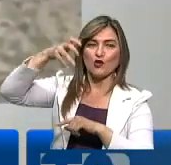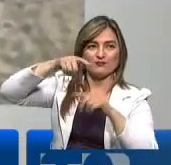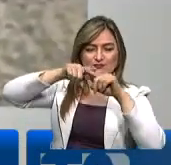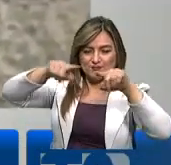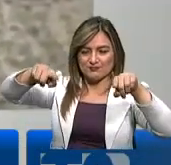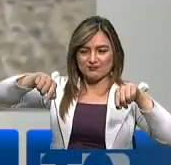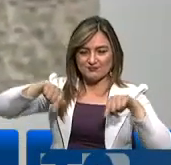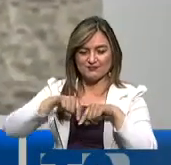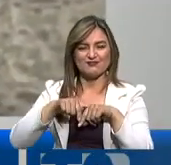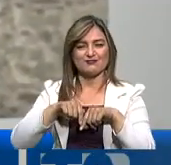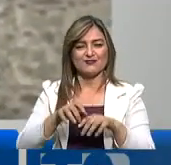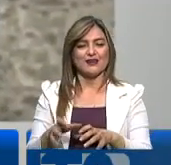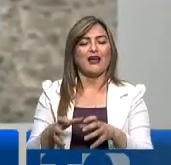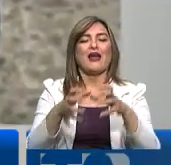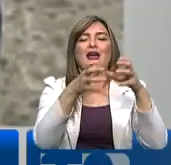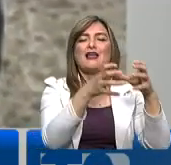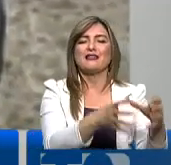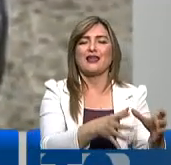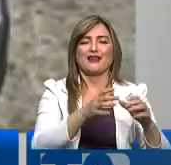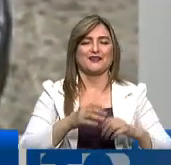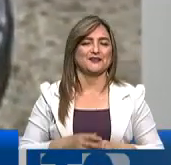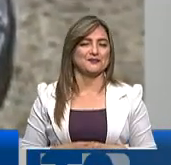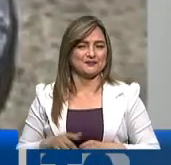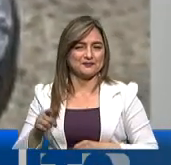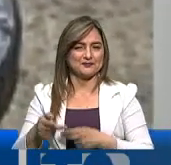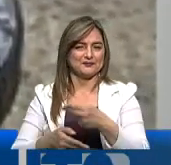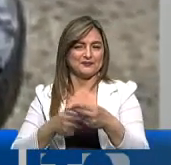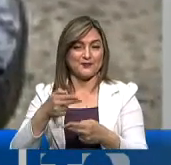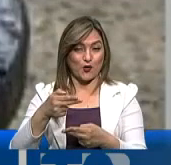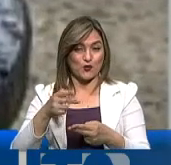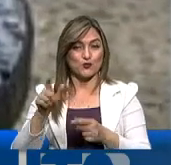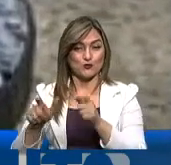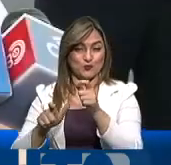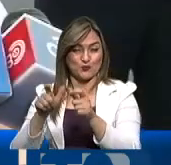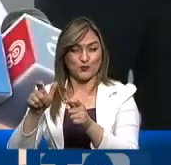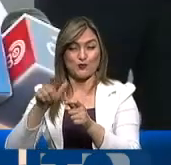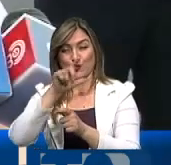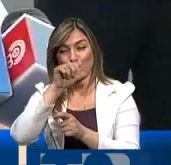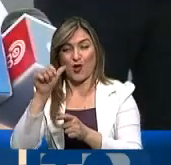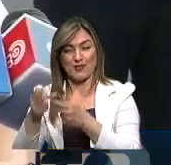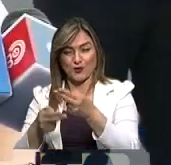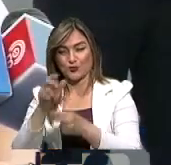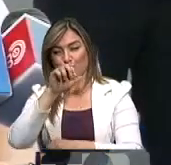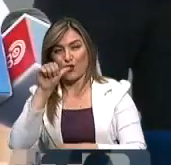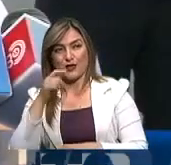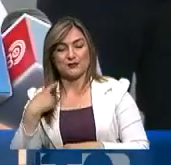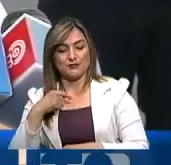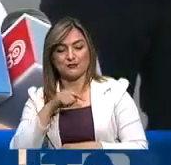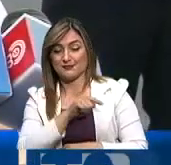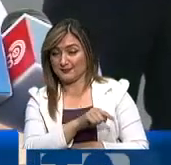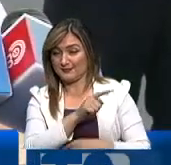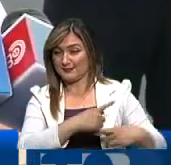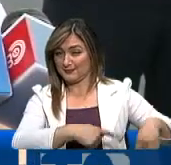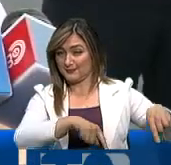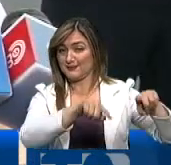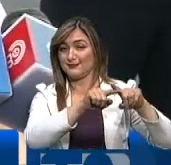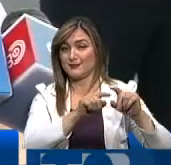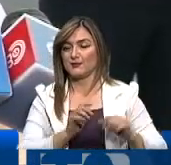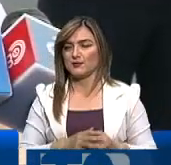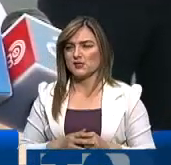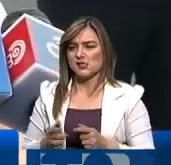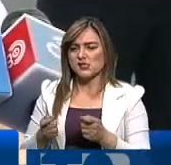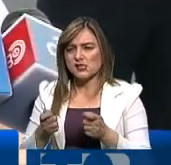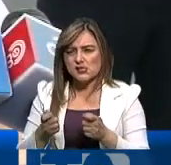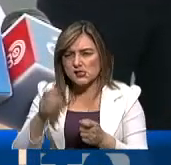de la carga cuando es dejada por los traficantes en el mar para que un tercero la recoja. Esa radioboya sirve para posicionar